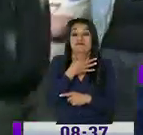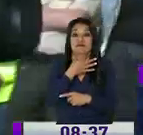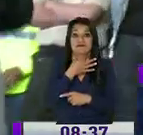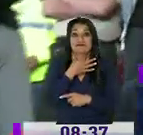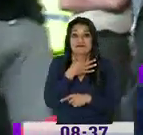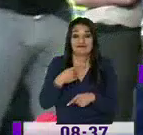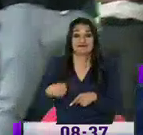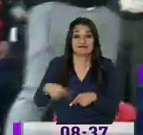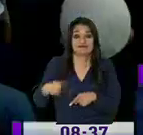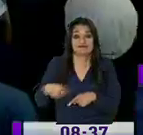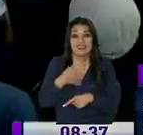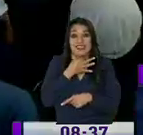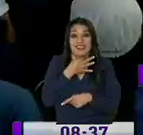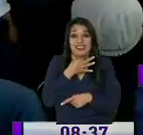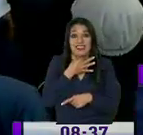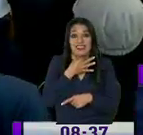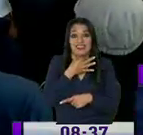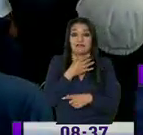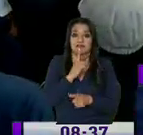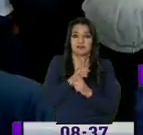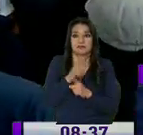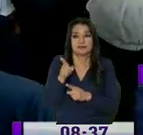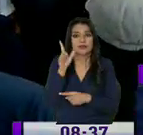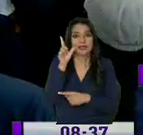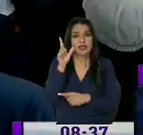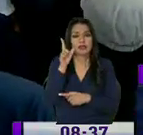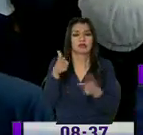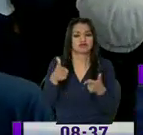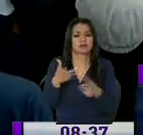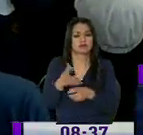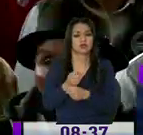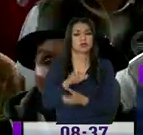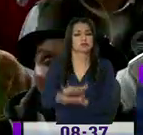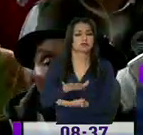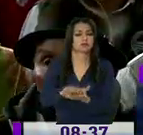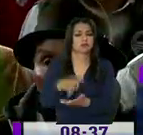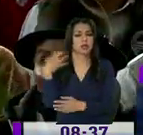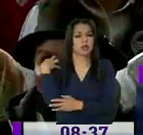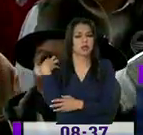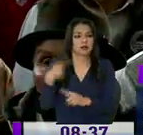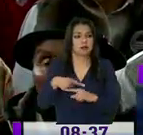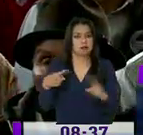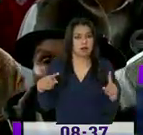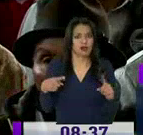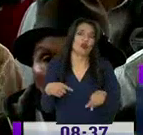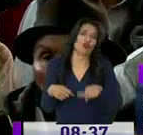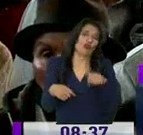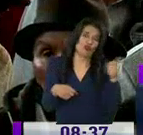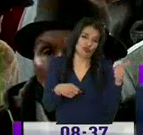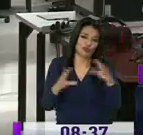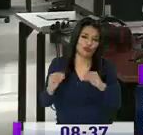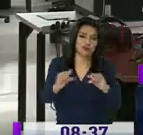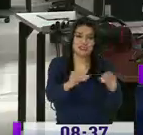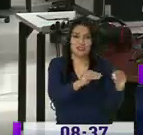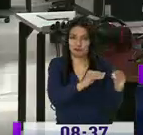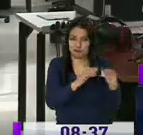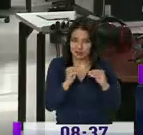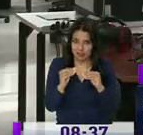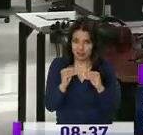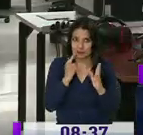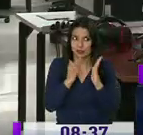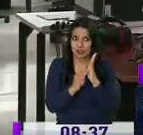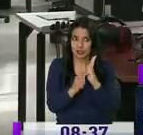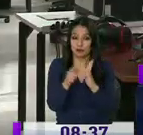dice, aumentaron, pues fuera de las garantías que les brindaban los líderes indígenas, corrían otros rumores. Porque de alguna forma